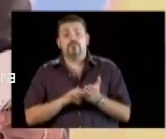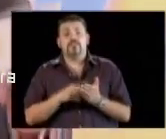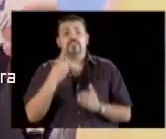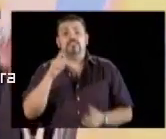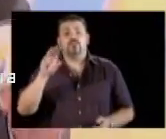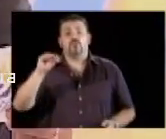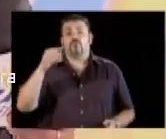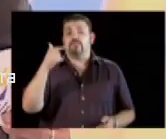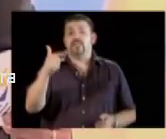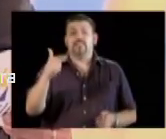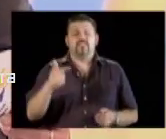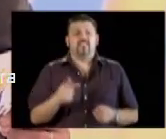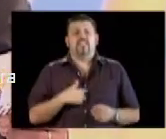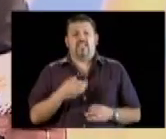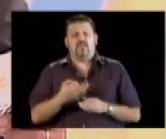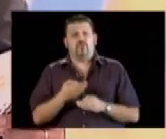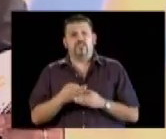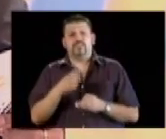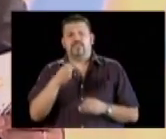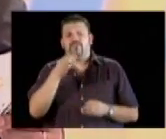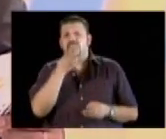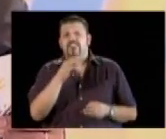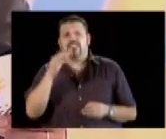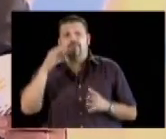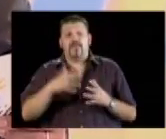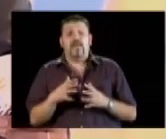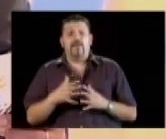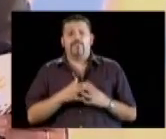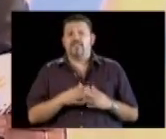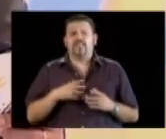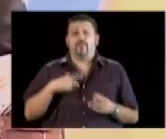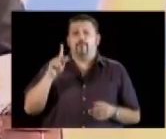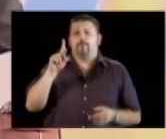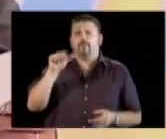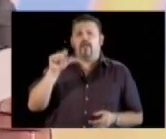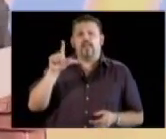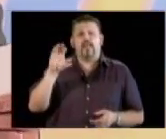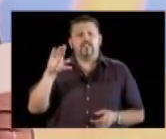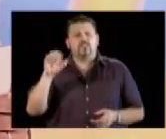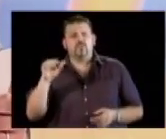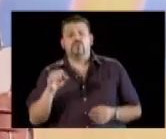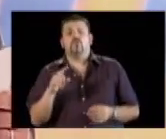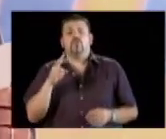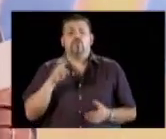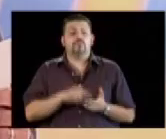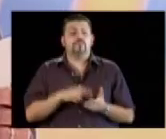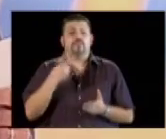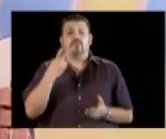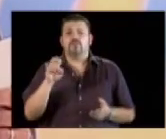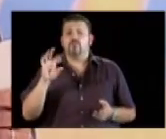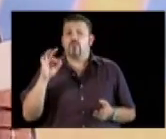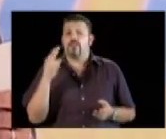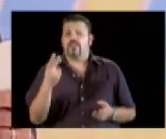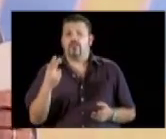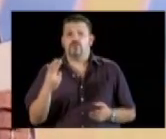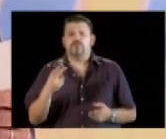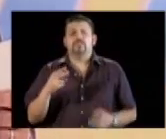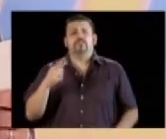2197, que están ahí en la Fiesta Americana en Guadalajara. Juan Rosas Palacios, 2242. Irma Ruiz